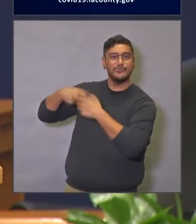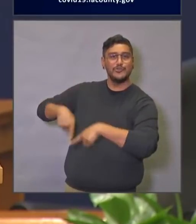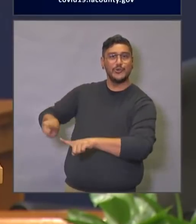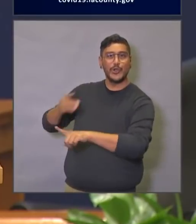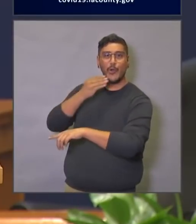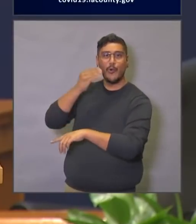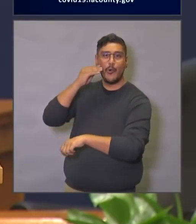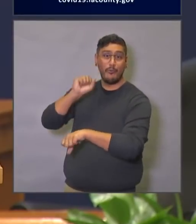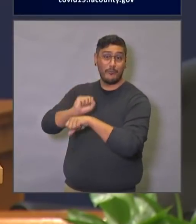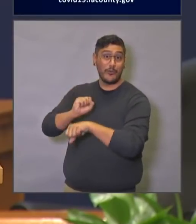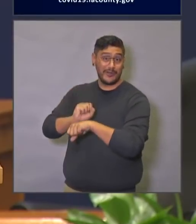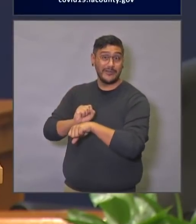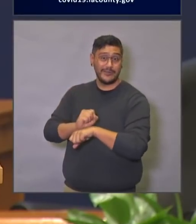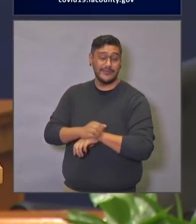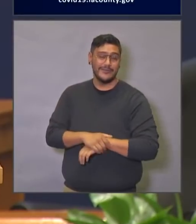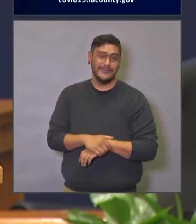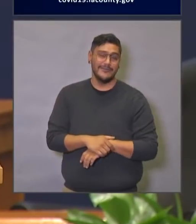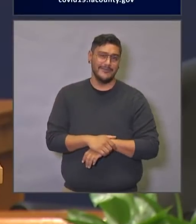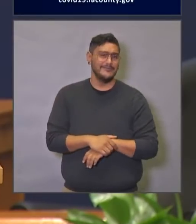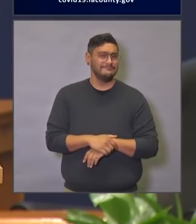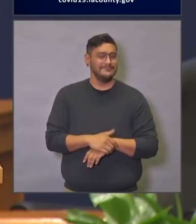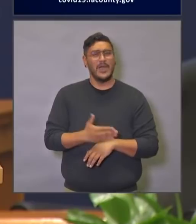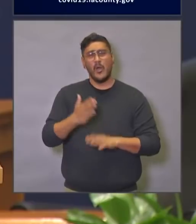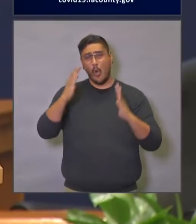brinde información útil.